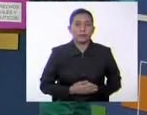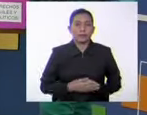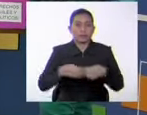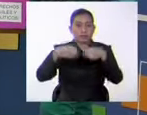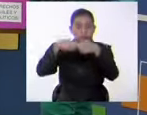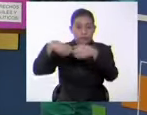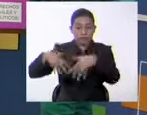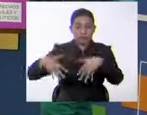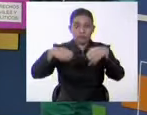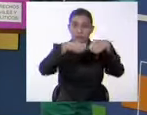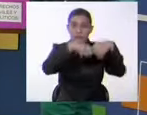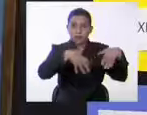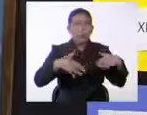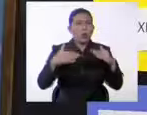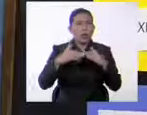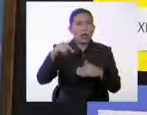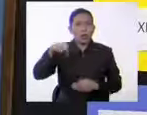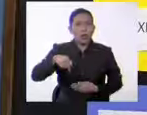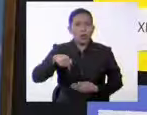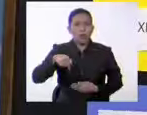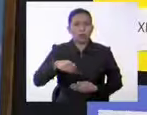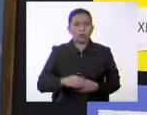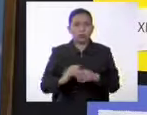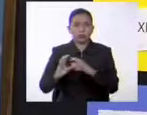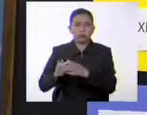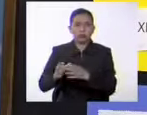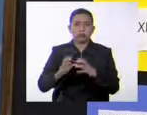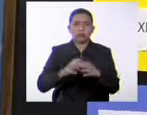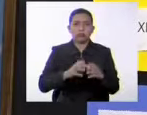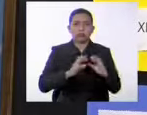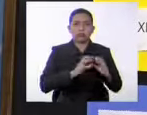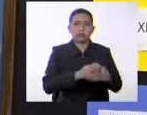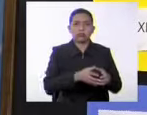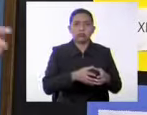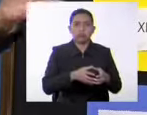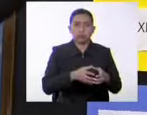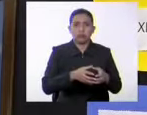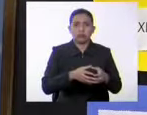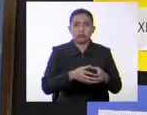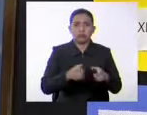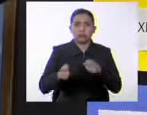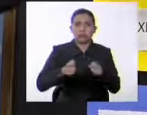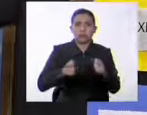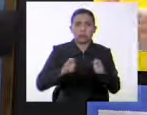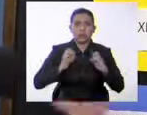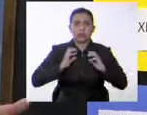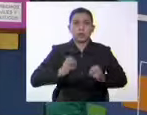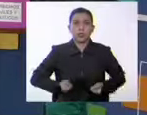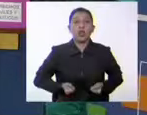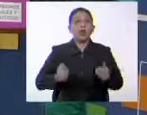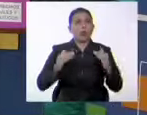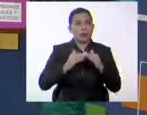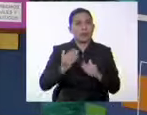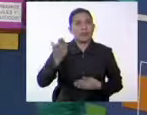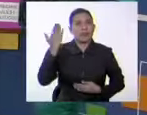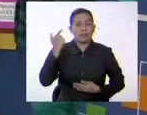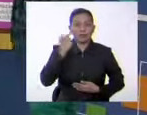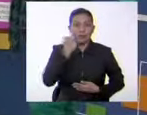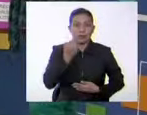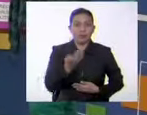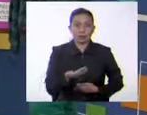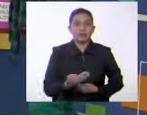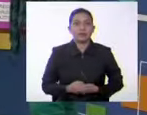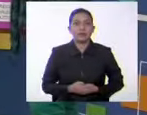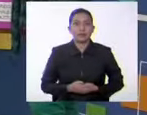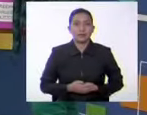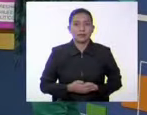poderes como nosotros hoy día conocemos. Y en ese sentido vamos a mencionar que aquí los podemos observar que precisamente esa